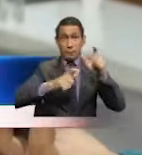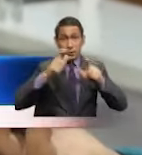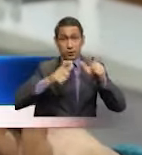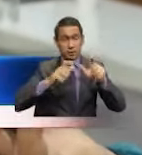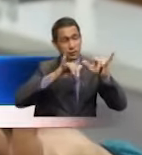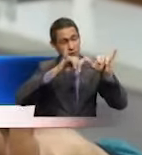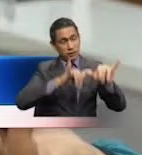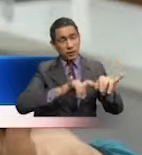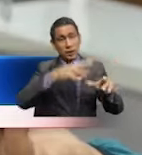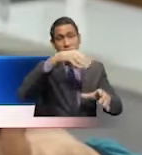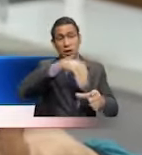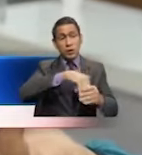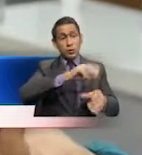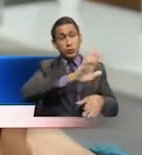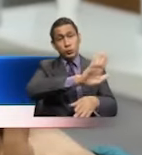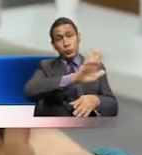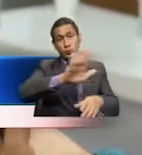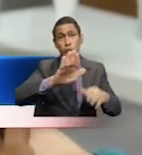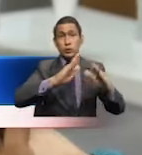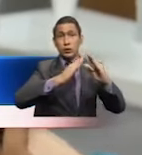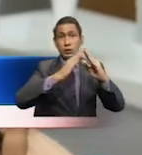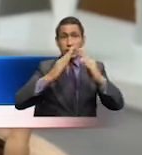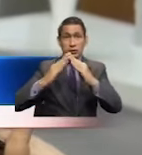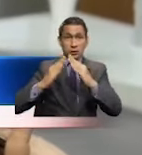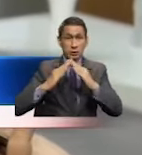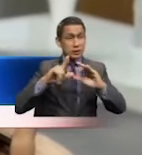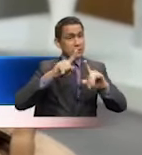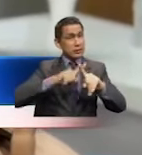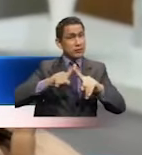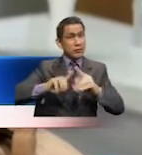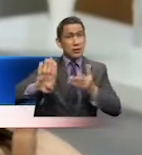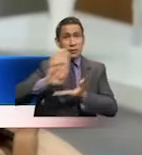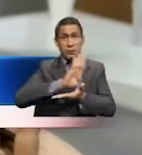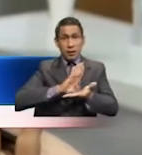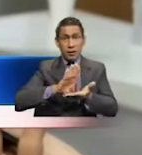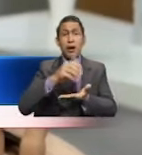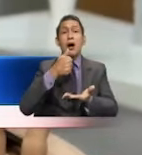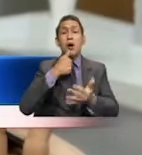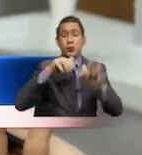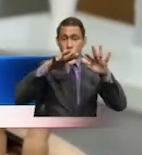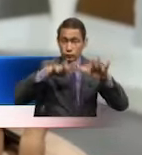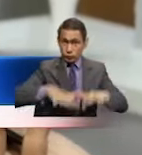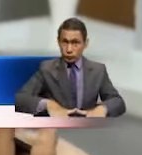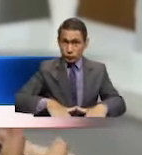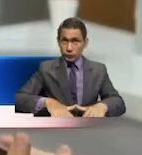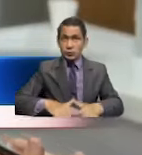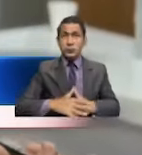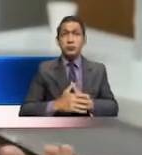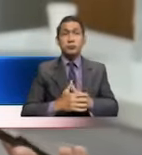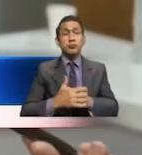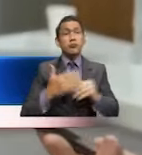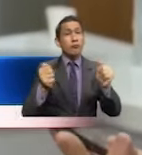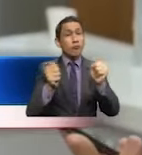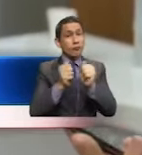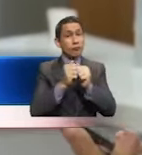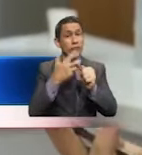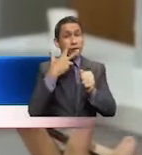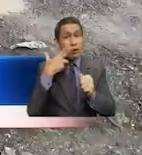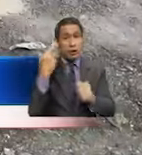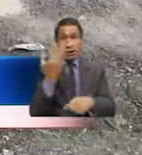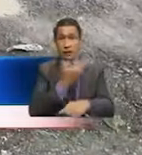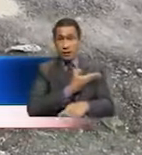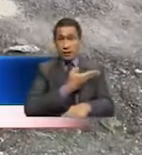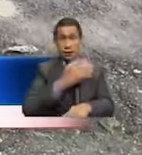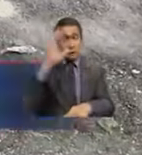domicilios. En este momento ya ha bajado el nivel de agua en muchos sectores y lo que se ha activado el COE por dispuesto por el señor alcalde es que busquemos soluciones